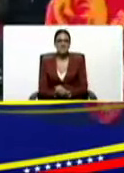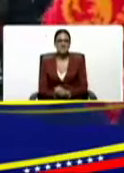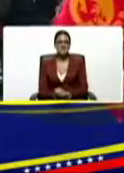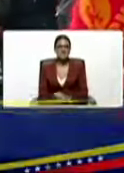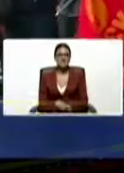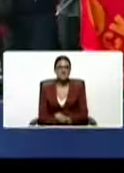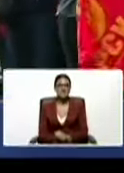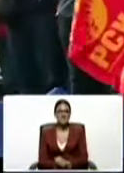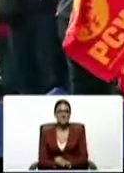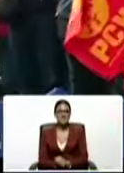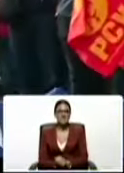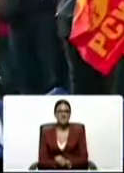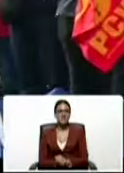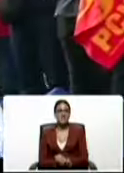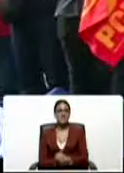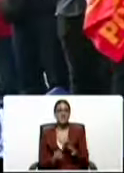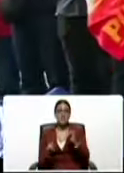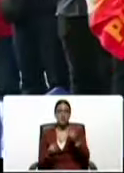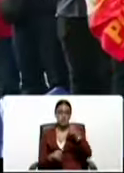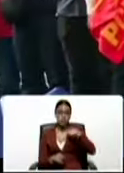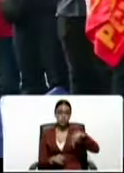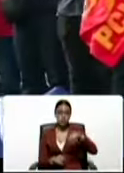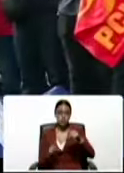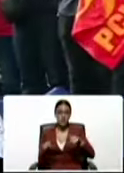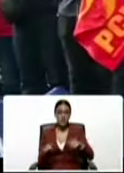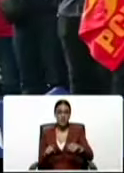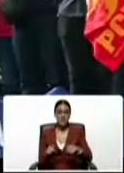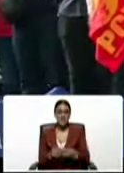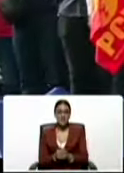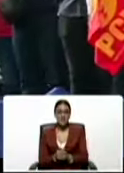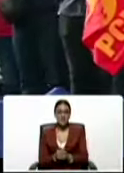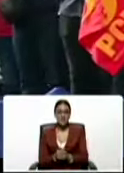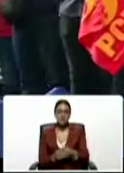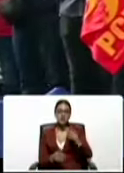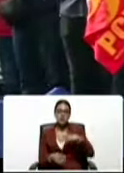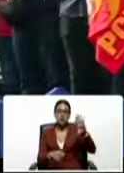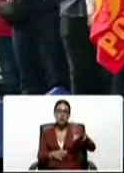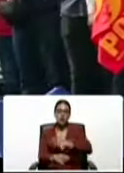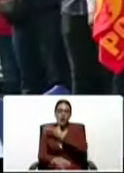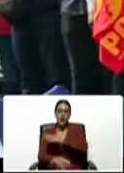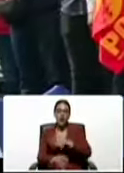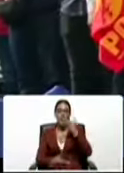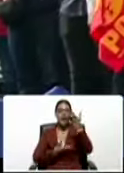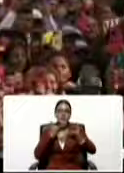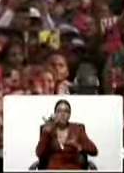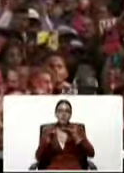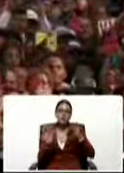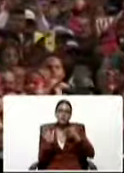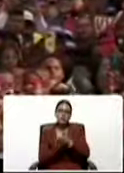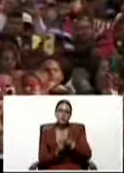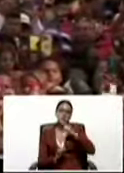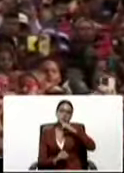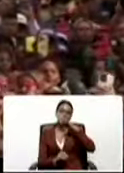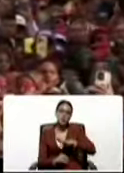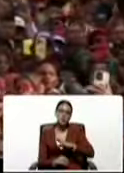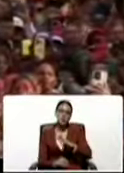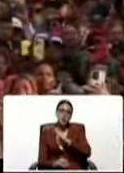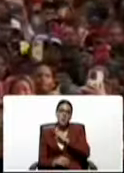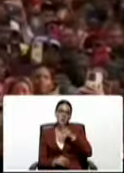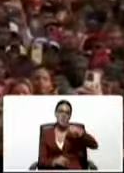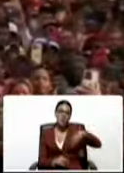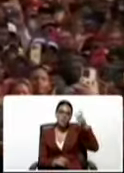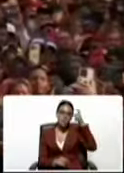Y cantamos el canto de la historia, nuestro general del pueblo